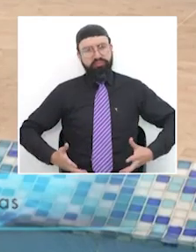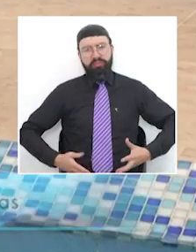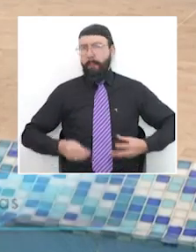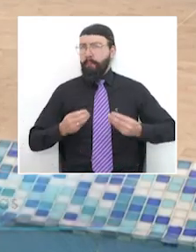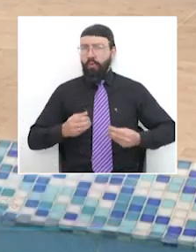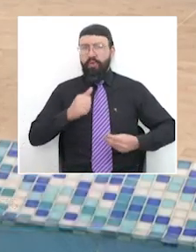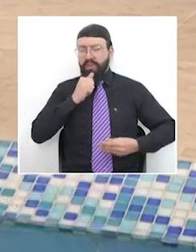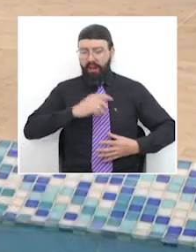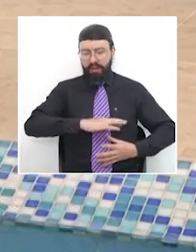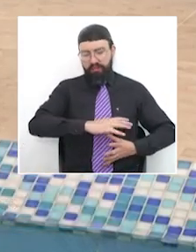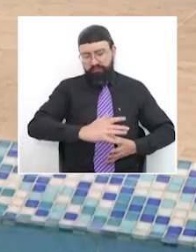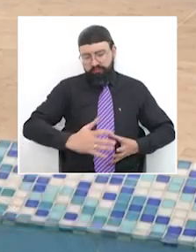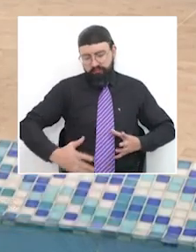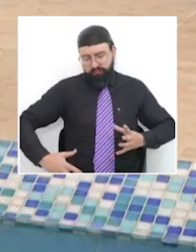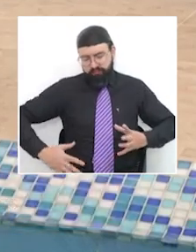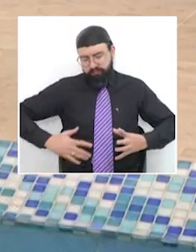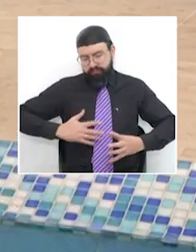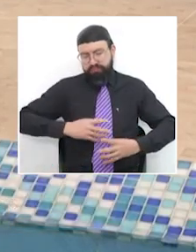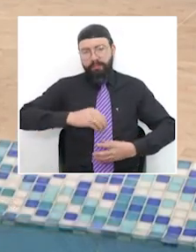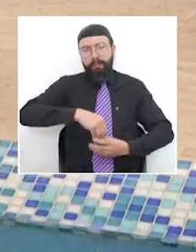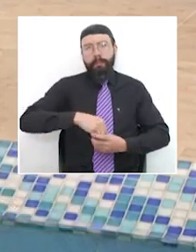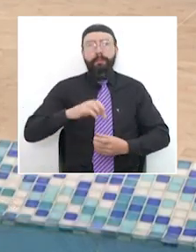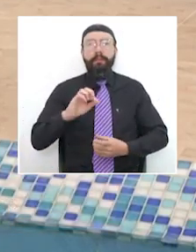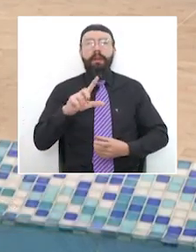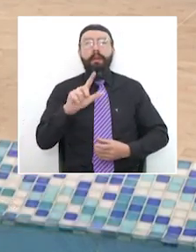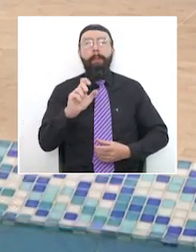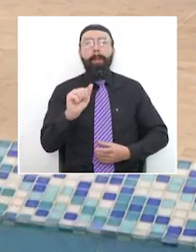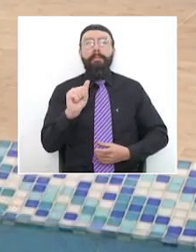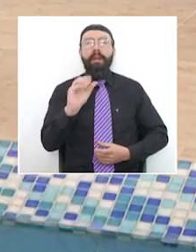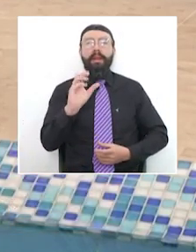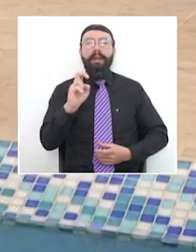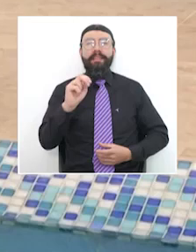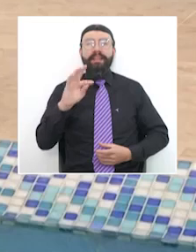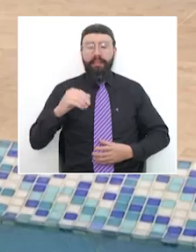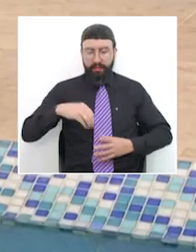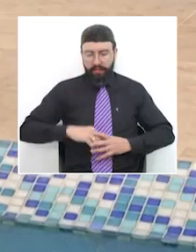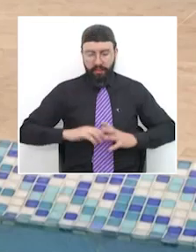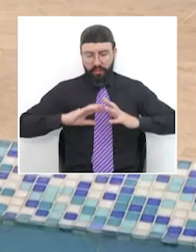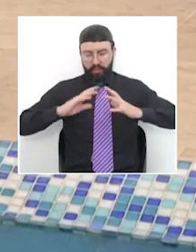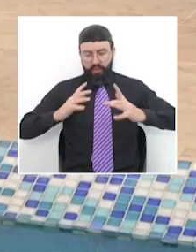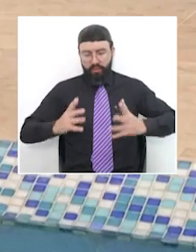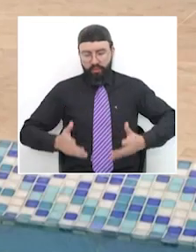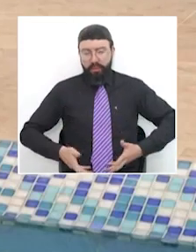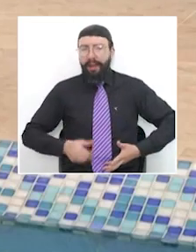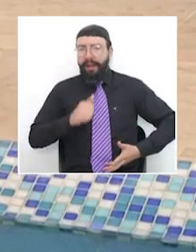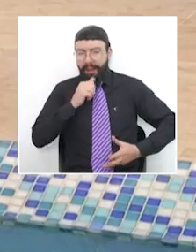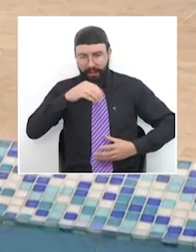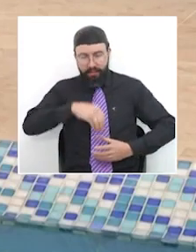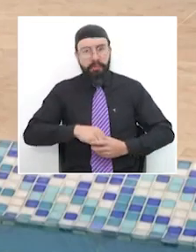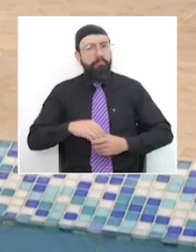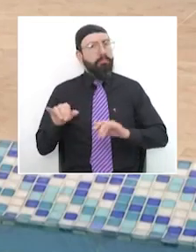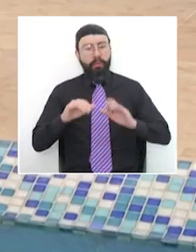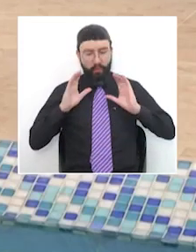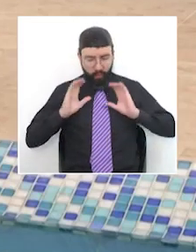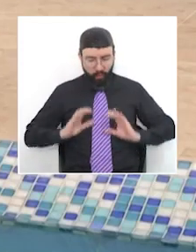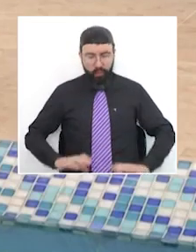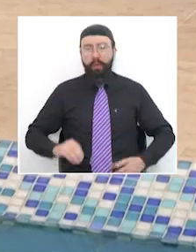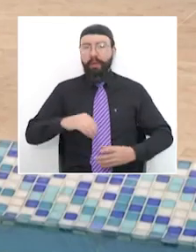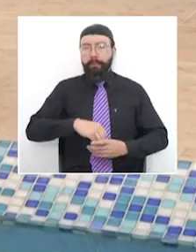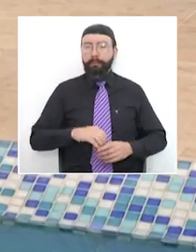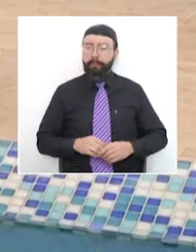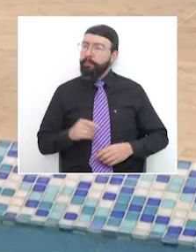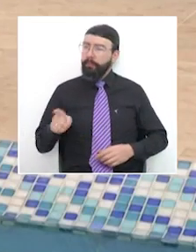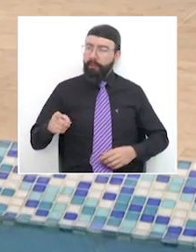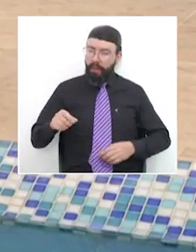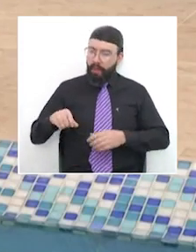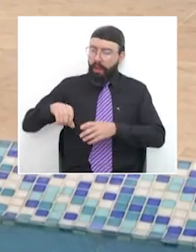así como en ese útero está ese líquido, nosotros somos líquido. Y entonces usted tiene ese transductor con unos